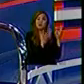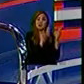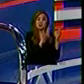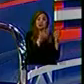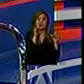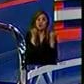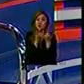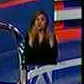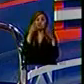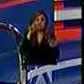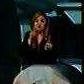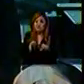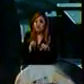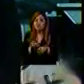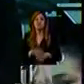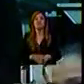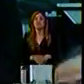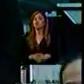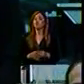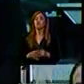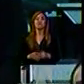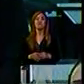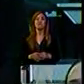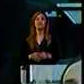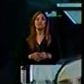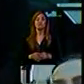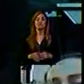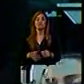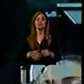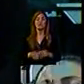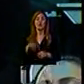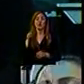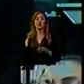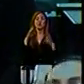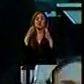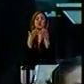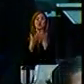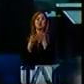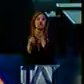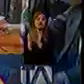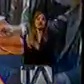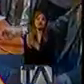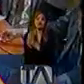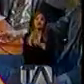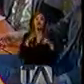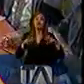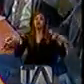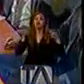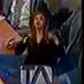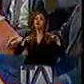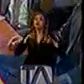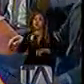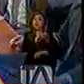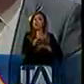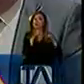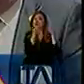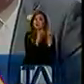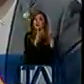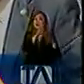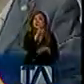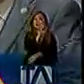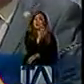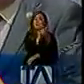acuerdo. La Asamblea no es un tribunal de justicia. Una comisión investigará a Sofía Espín. Así lo decidió el Consejo